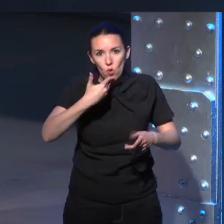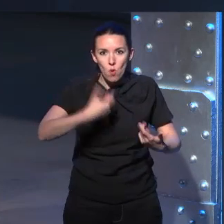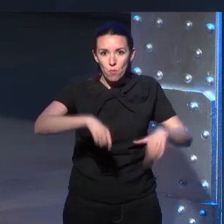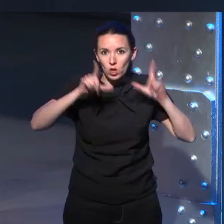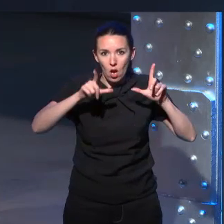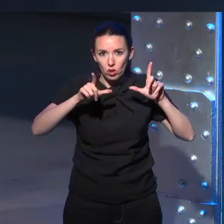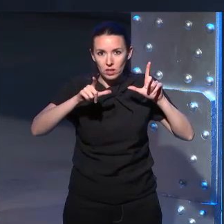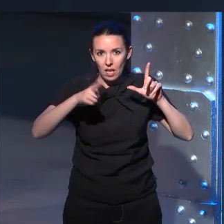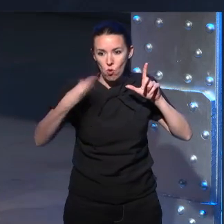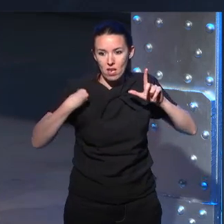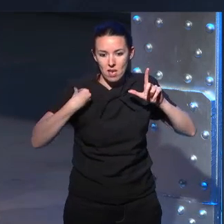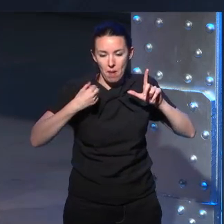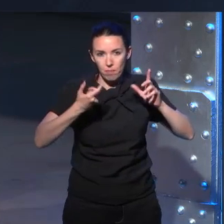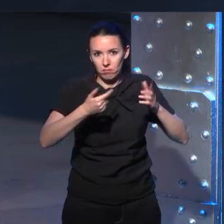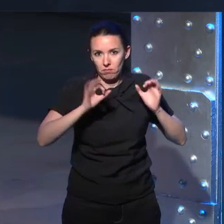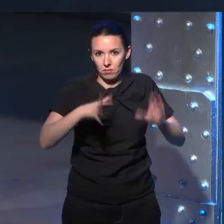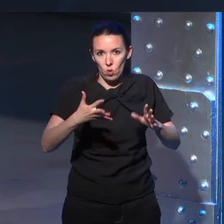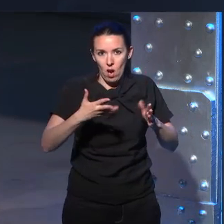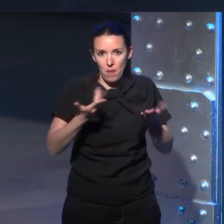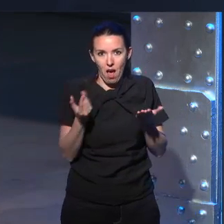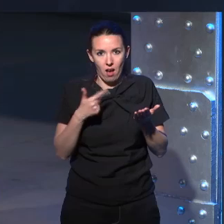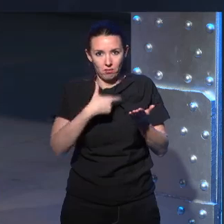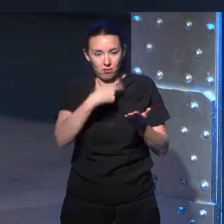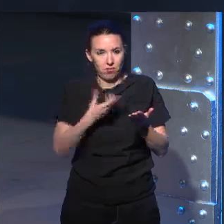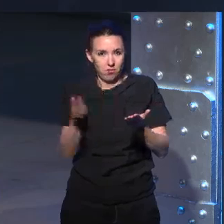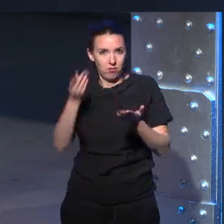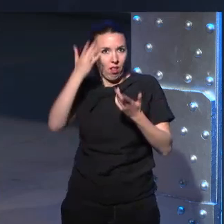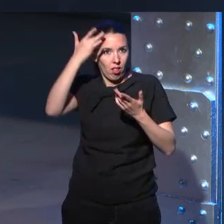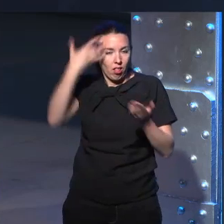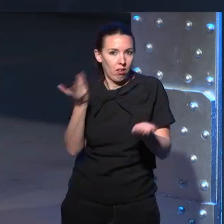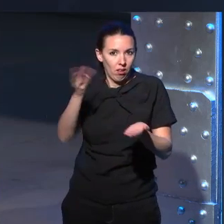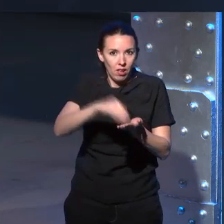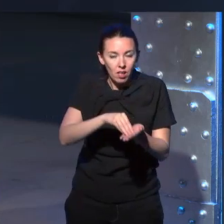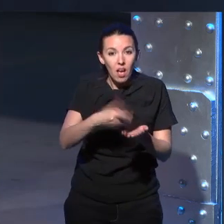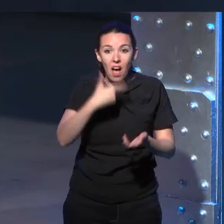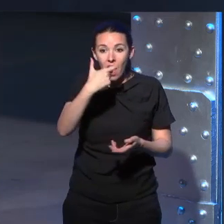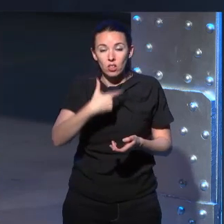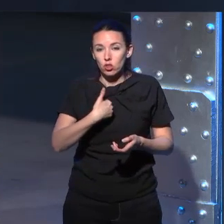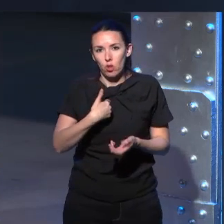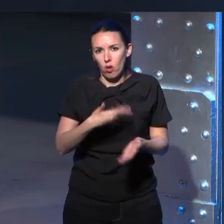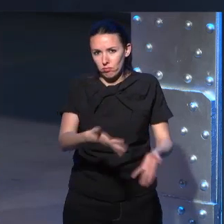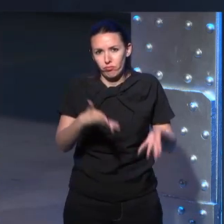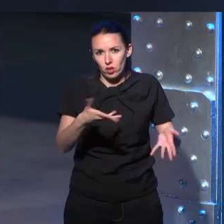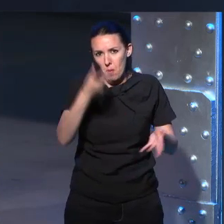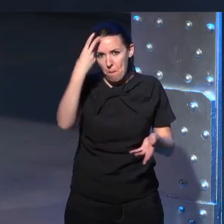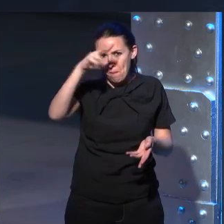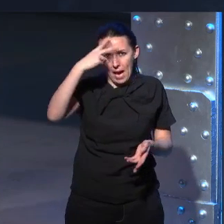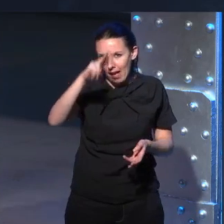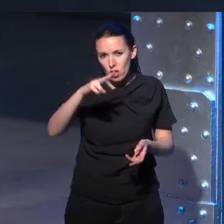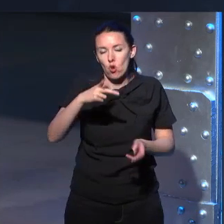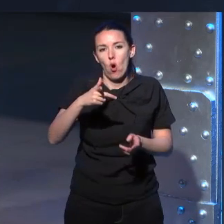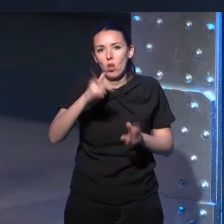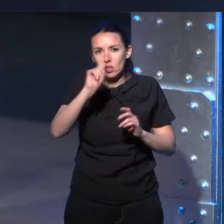si formaras parte de ella. Para la gente como yo, que ama a México y que ha recibido